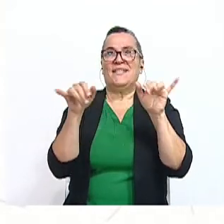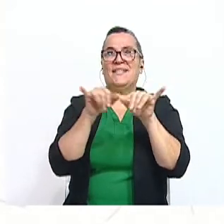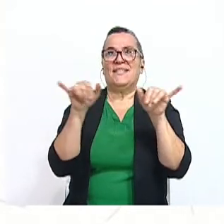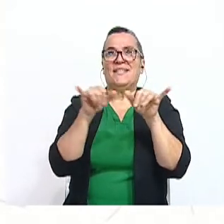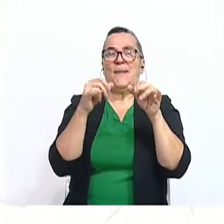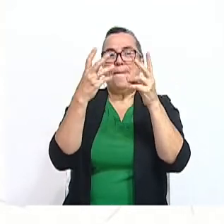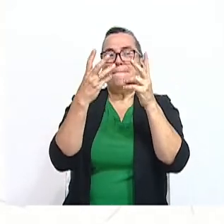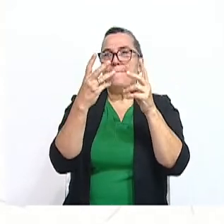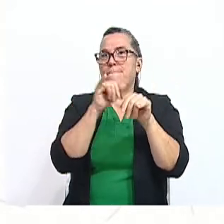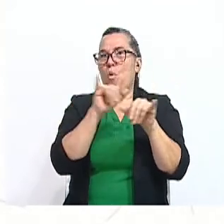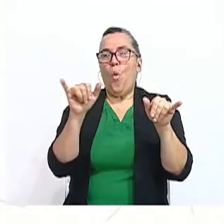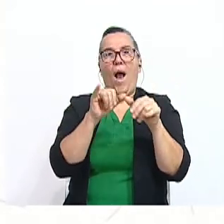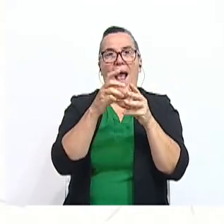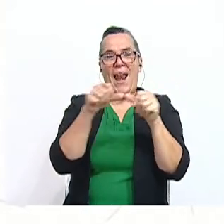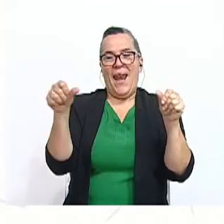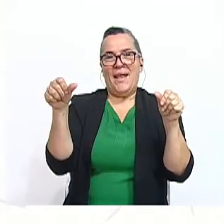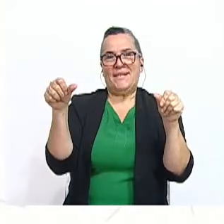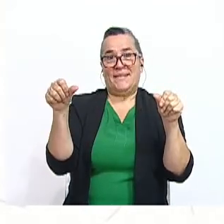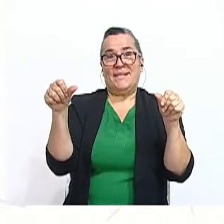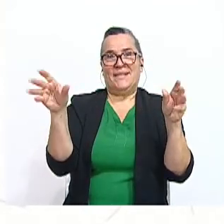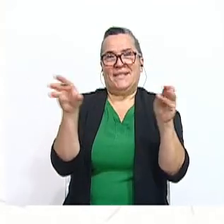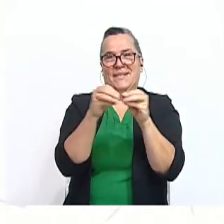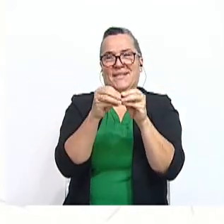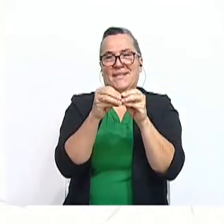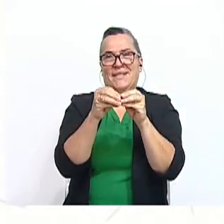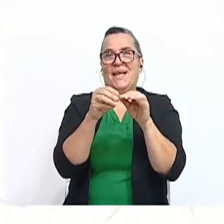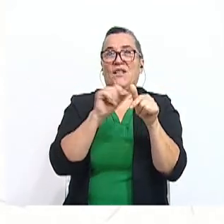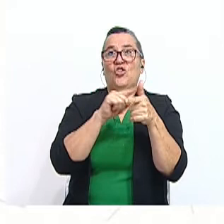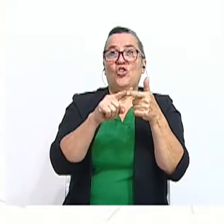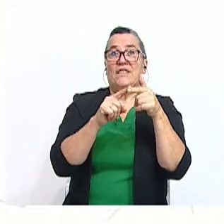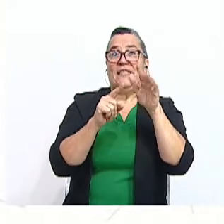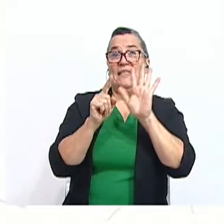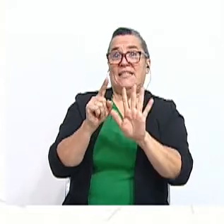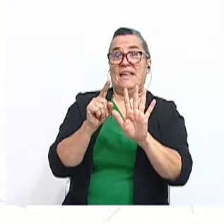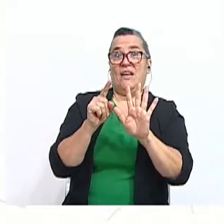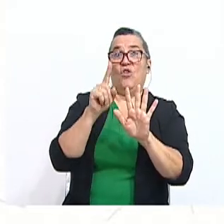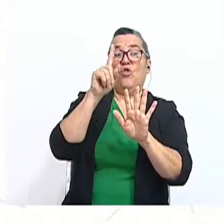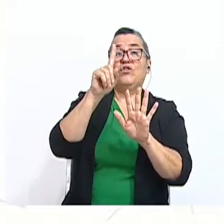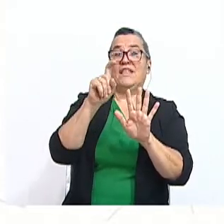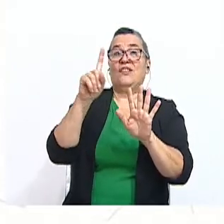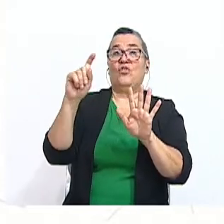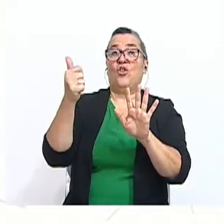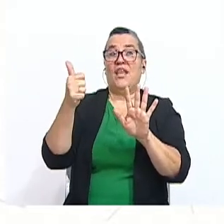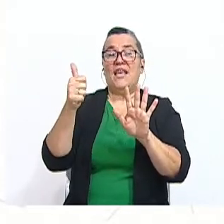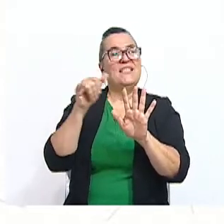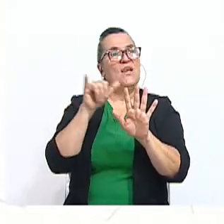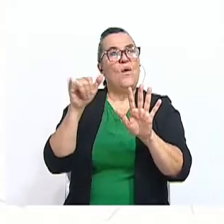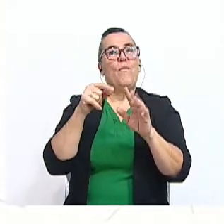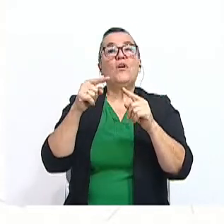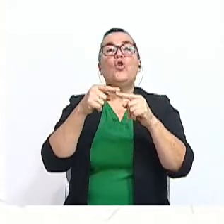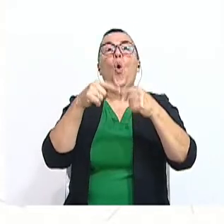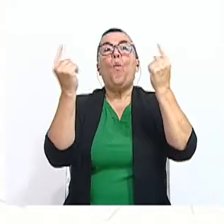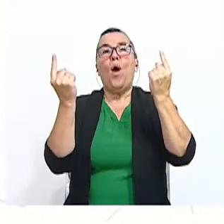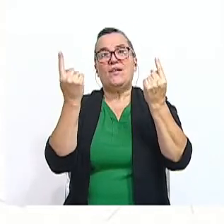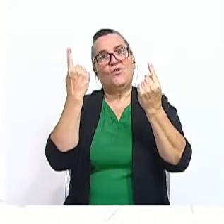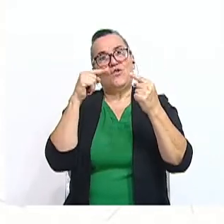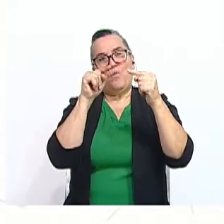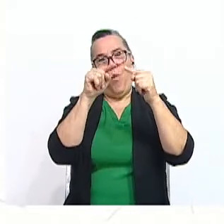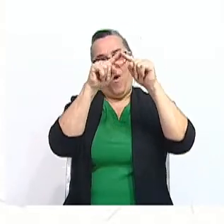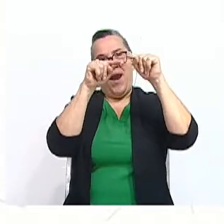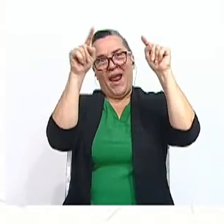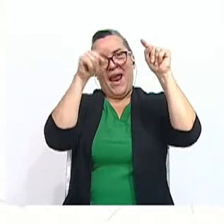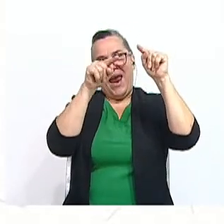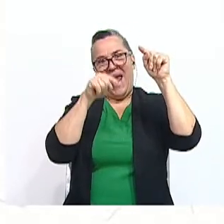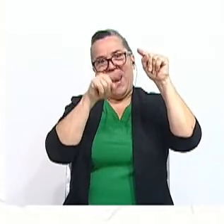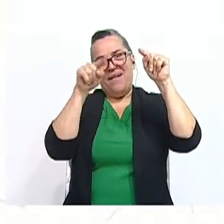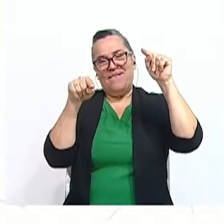sus medidas son iguales. Entonces, la medida del ángulo 5 es 110 porque son opuestos por el vértice. Ahora sí, determinemos